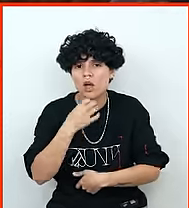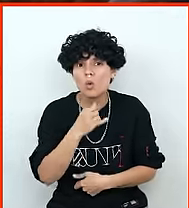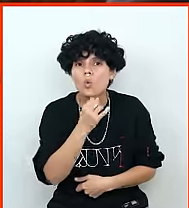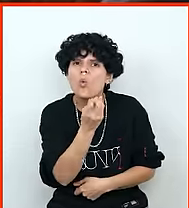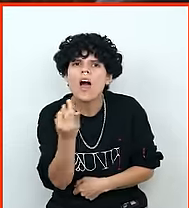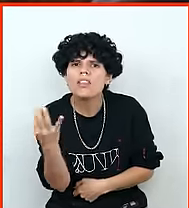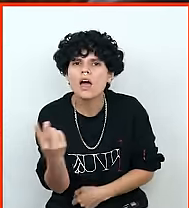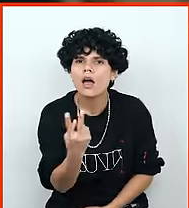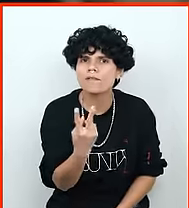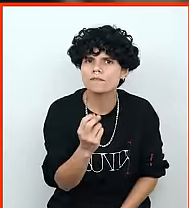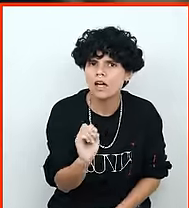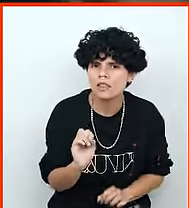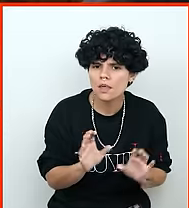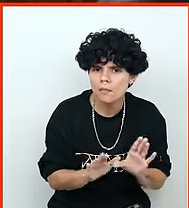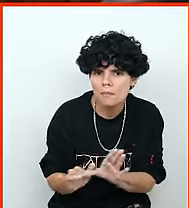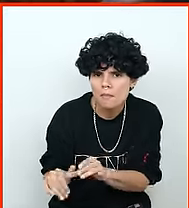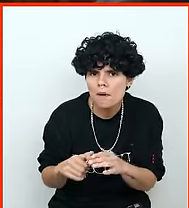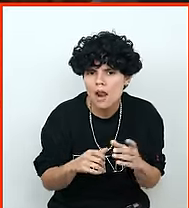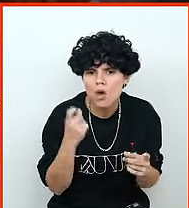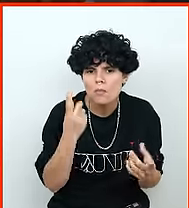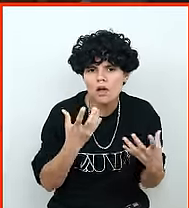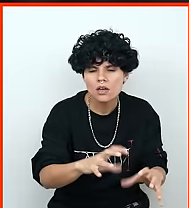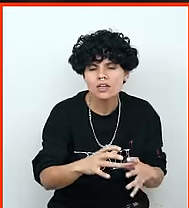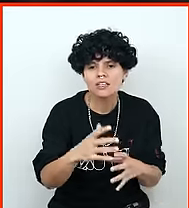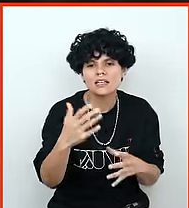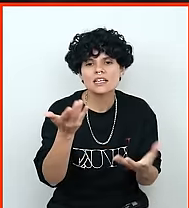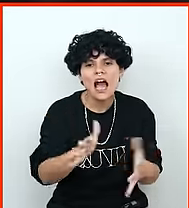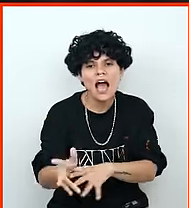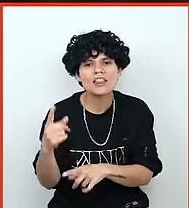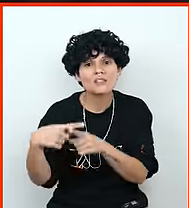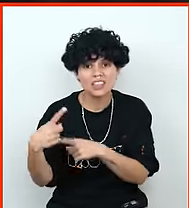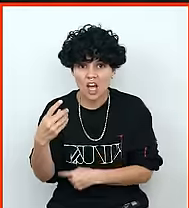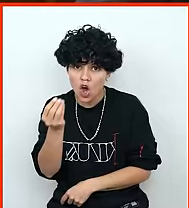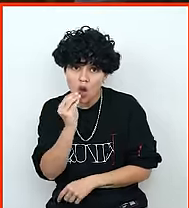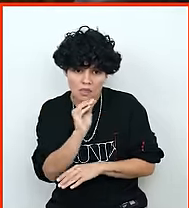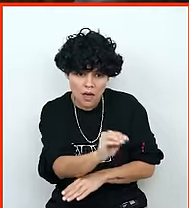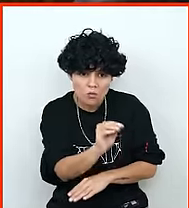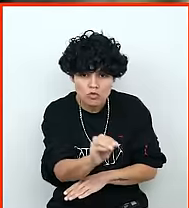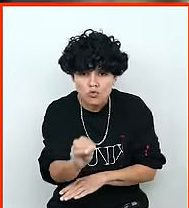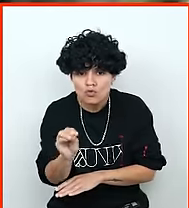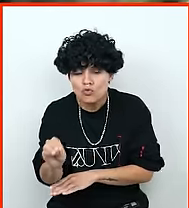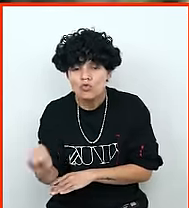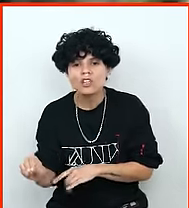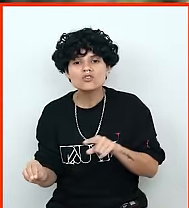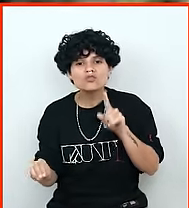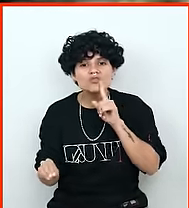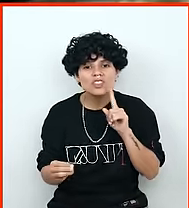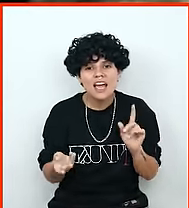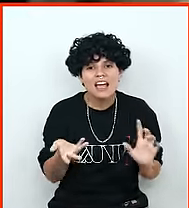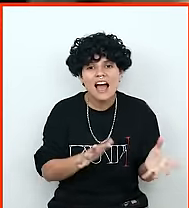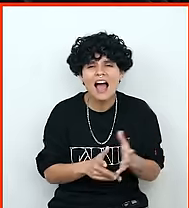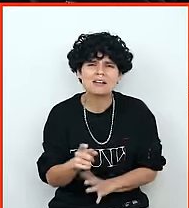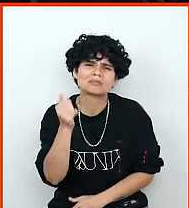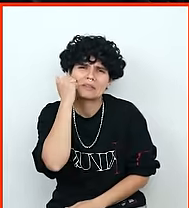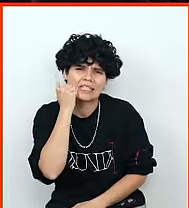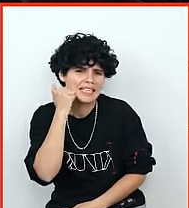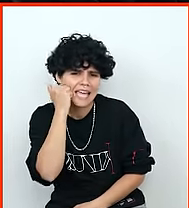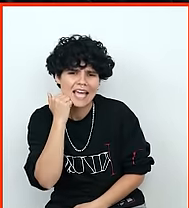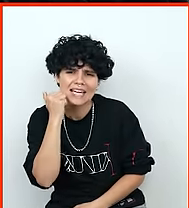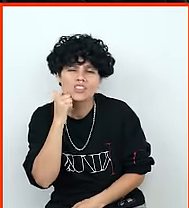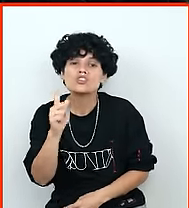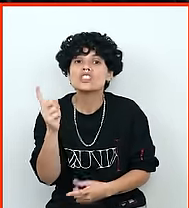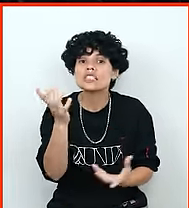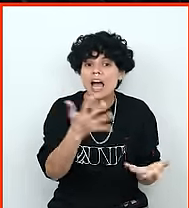weón? No sé, como unas 20. ¿20 palomas? Debajo de la cama. En cajas distintas. Y le estaba comiendo y todo, weón. Ahí buscáis la caja y ponéis la